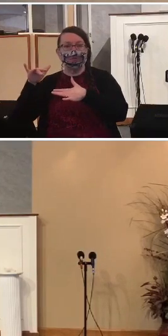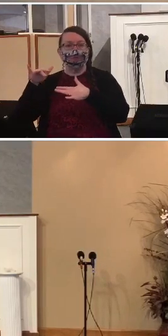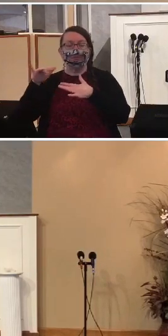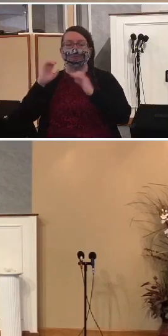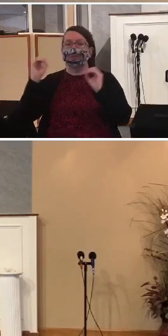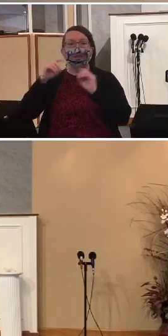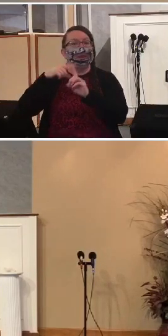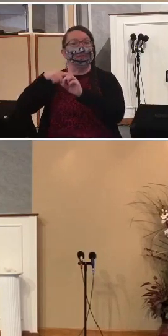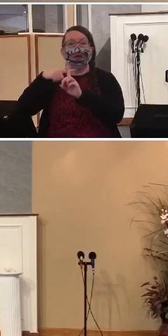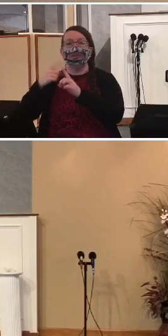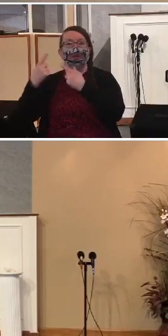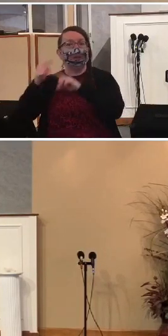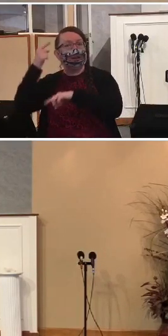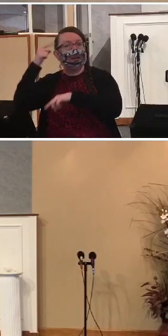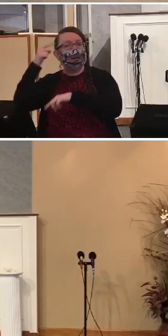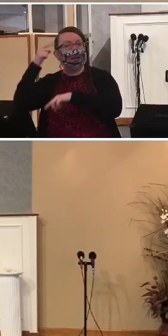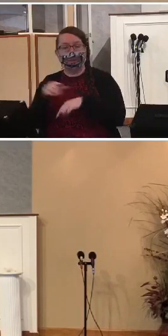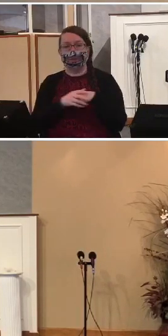de acuerdo para él.